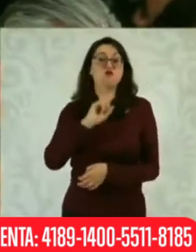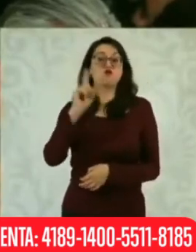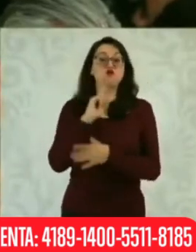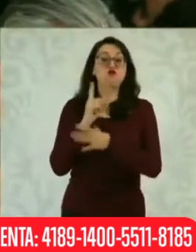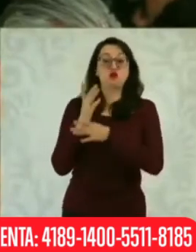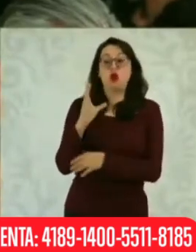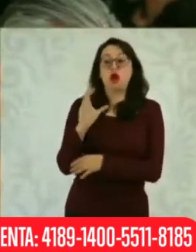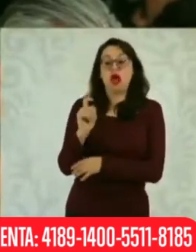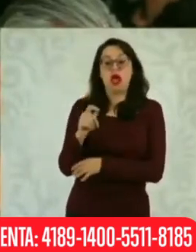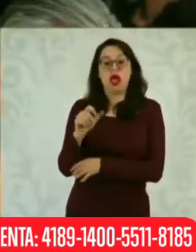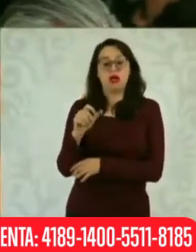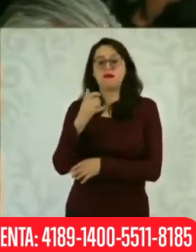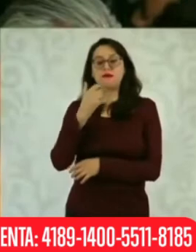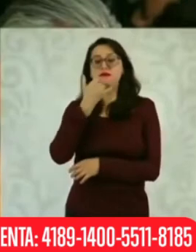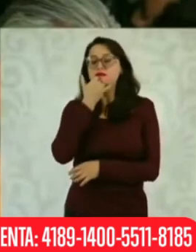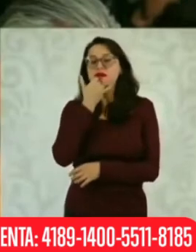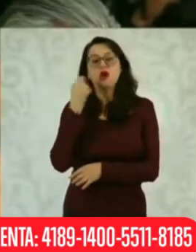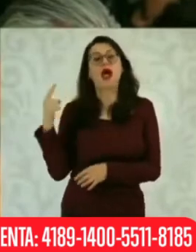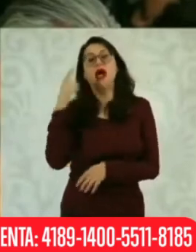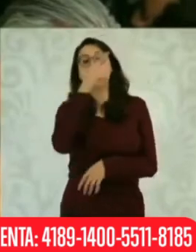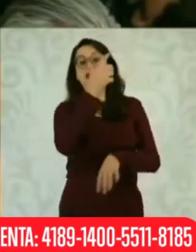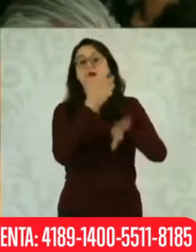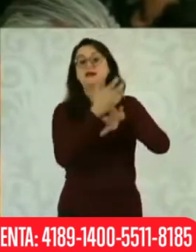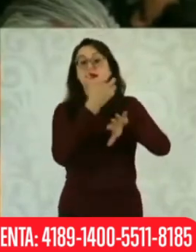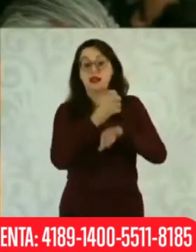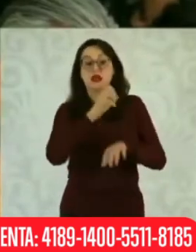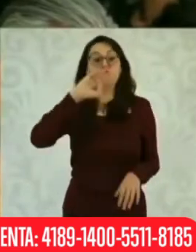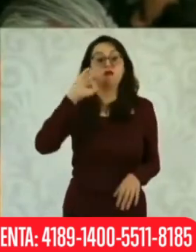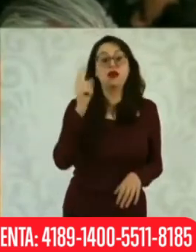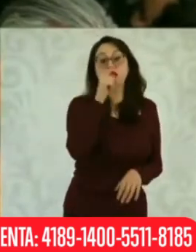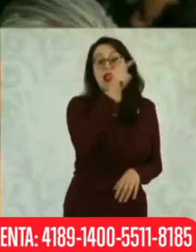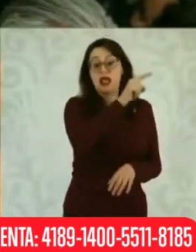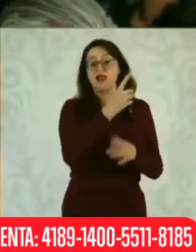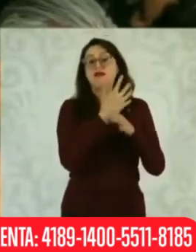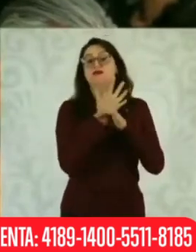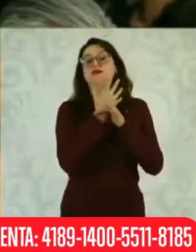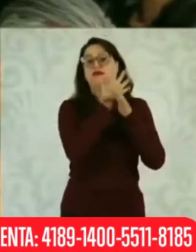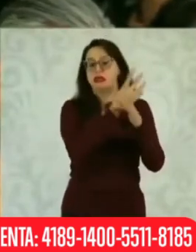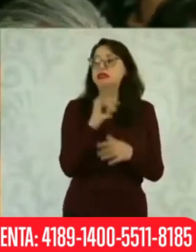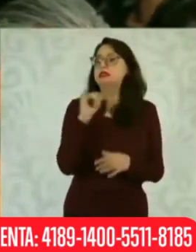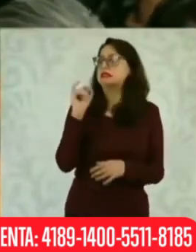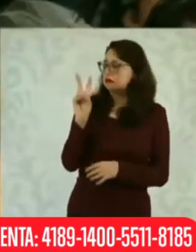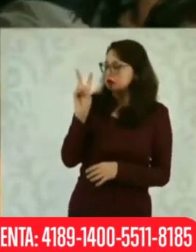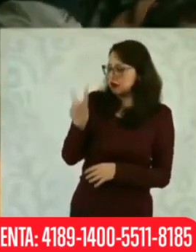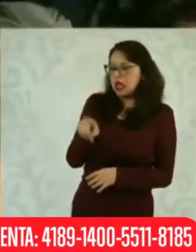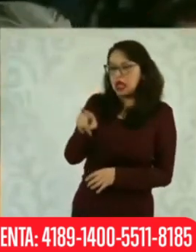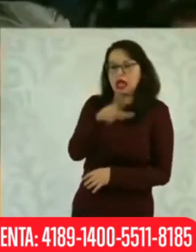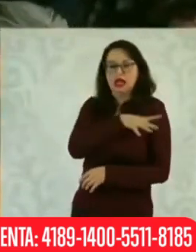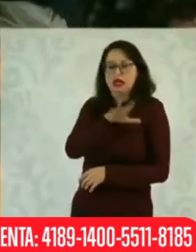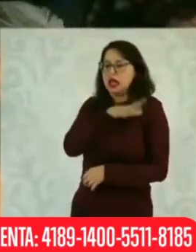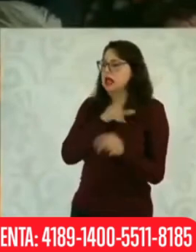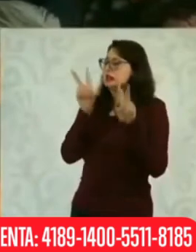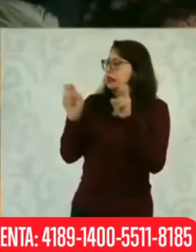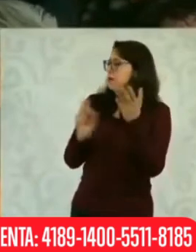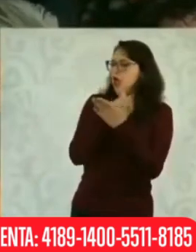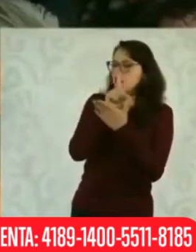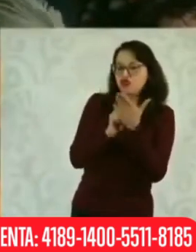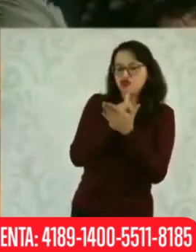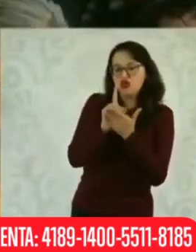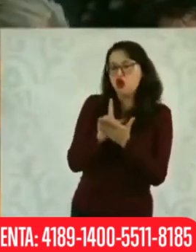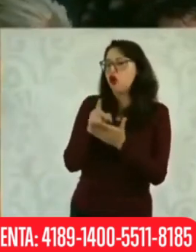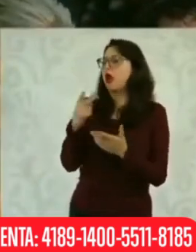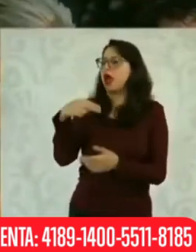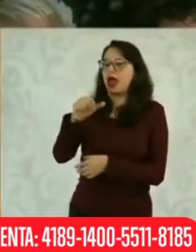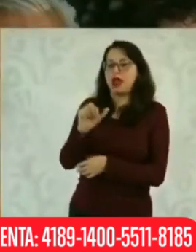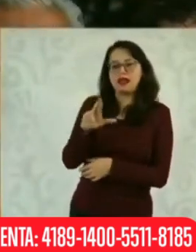es que esto en Brooklyn es que sí concedía la anulación de los cargos de narcotráfico y lavado de dinero al general, pero porque